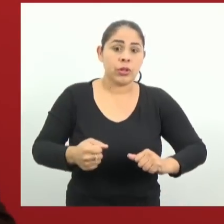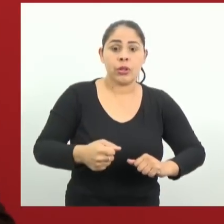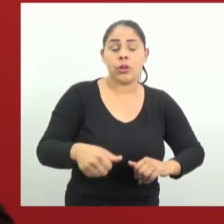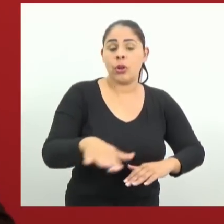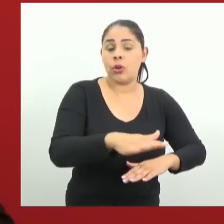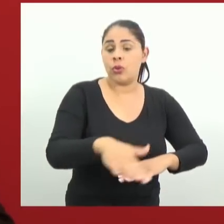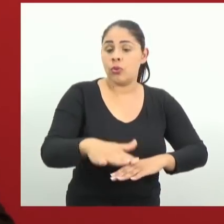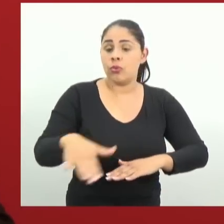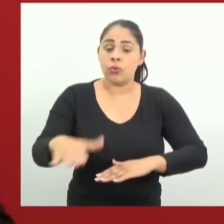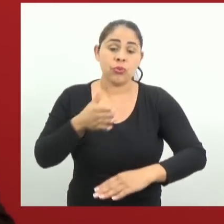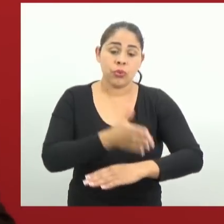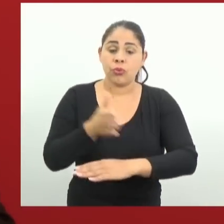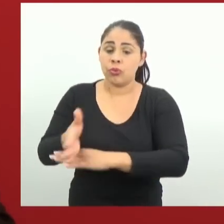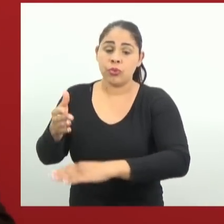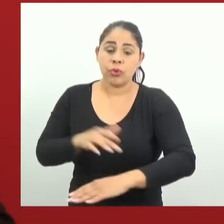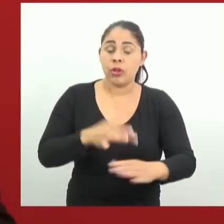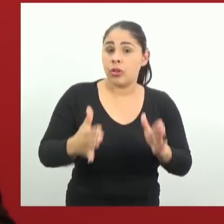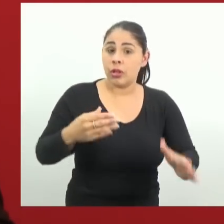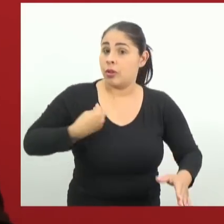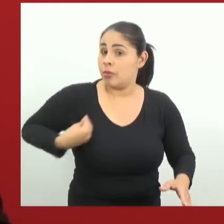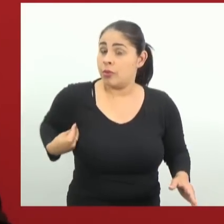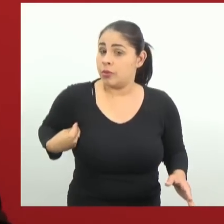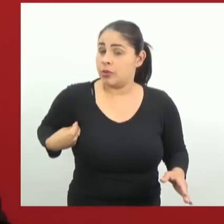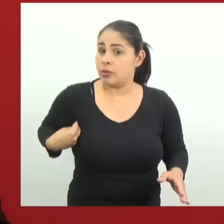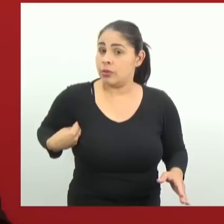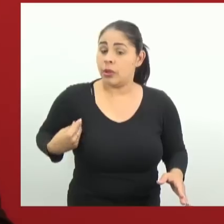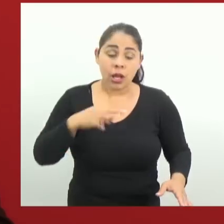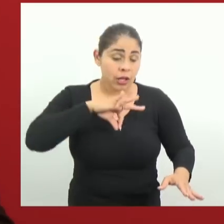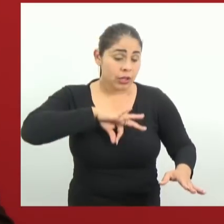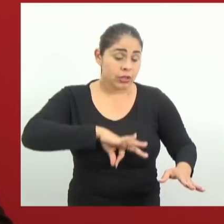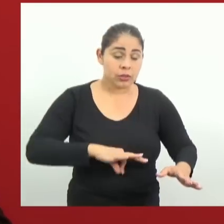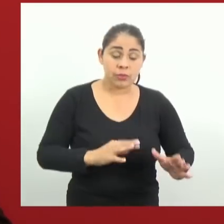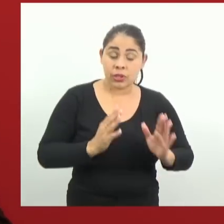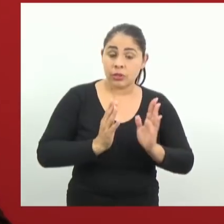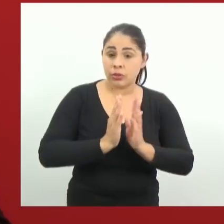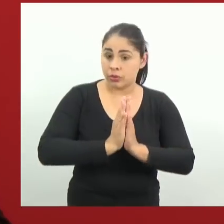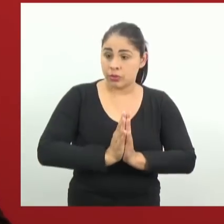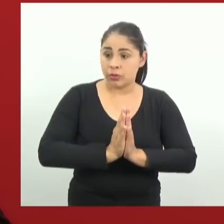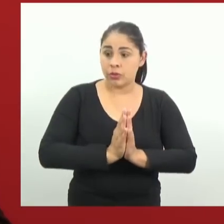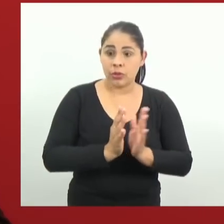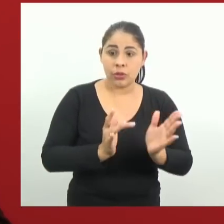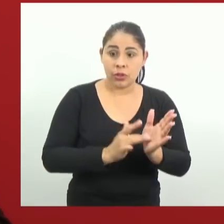Jesucristo es omnipresente. El Espíritu Santo es omnipresente.